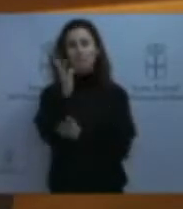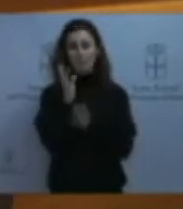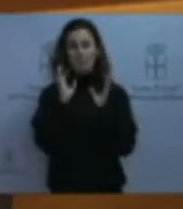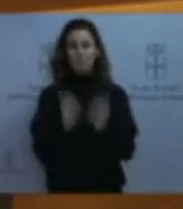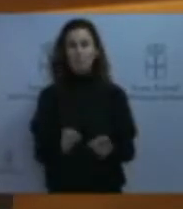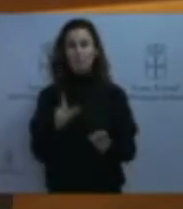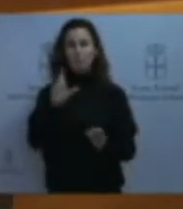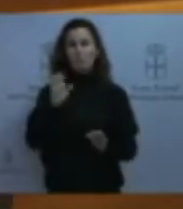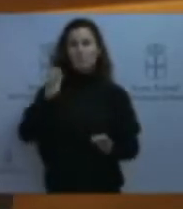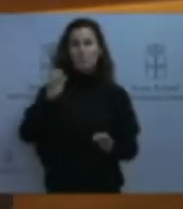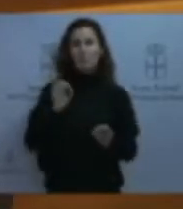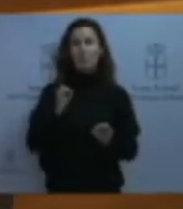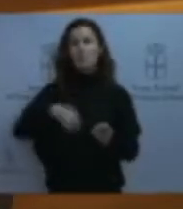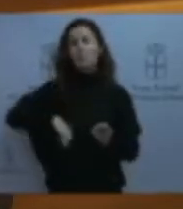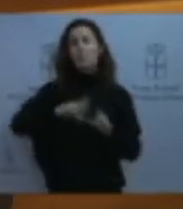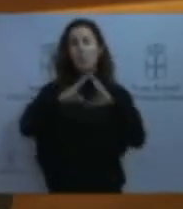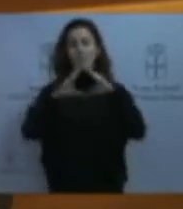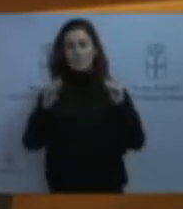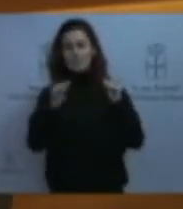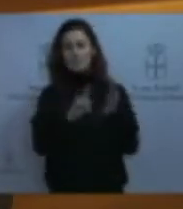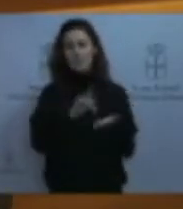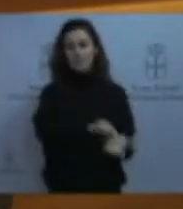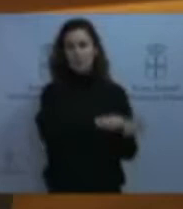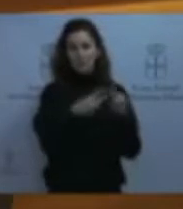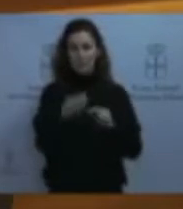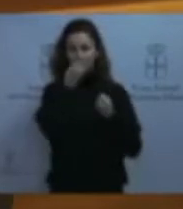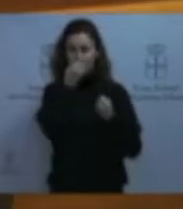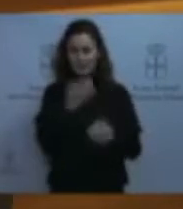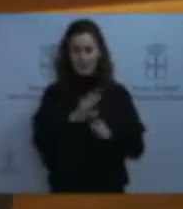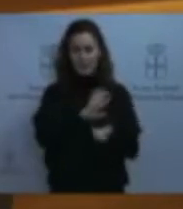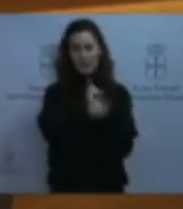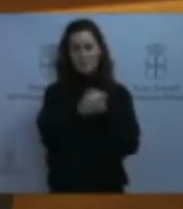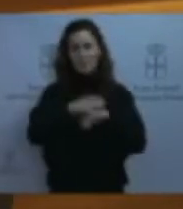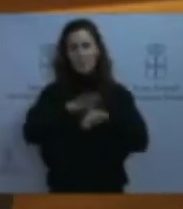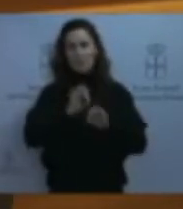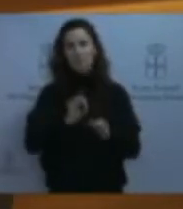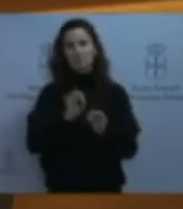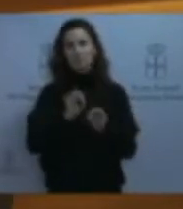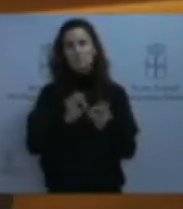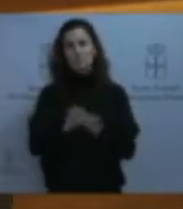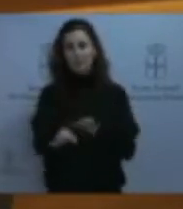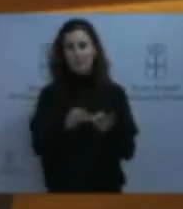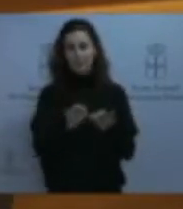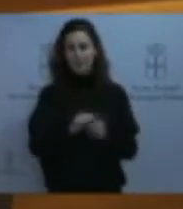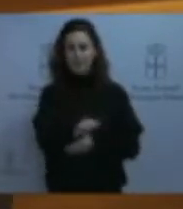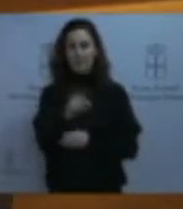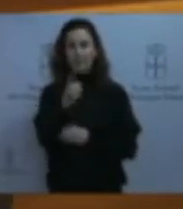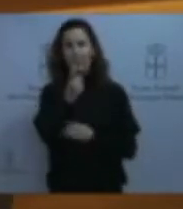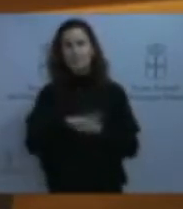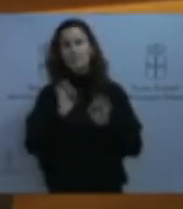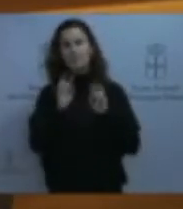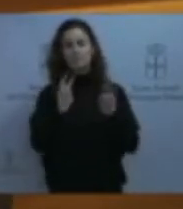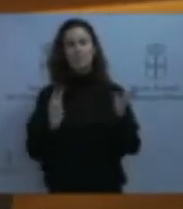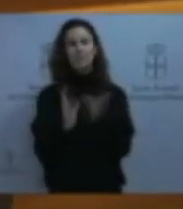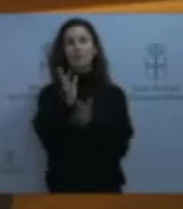es decir, por la universidad, no tiene una traducción en medidas e inversiones necesarias a la vista de los incendios que nos